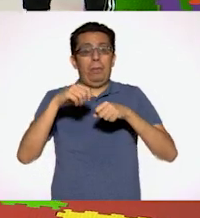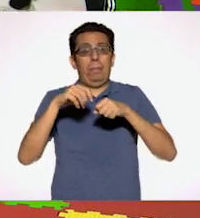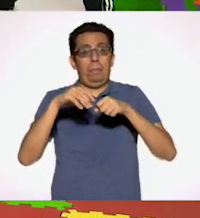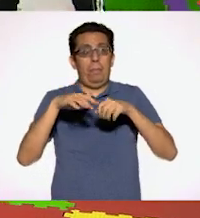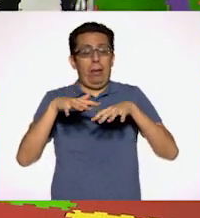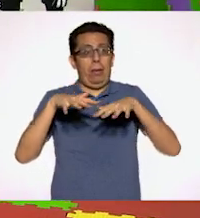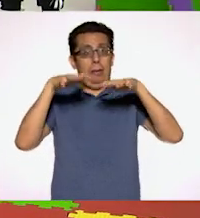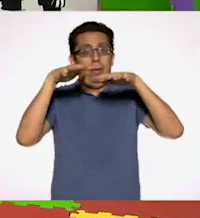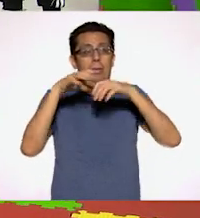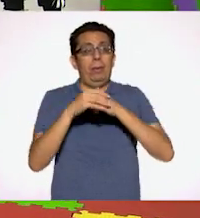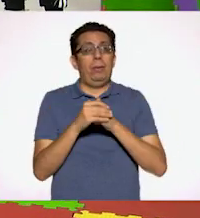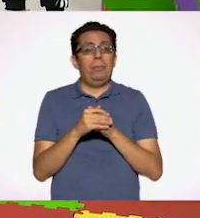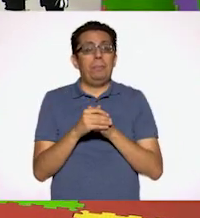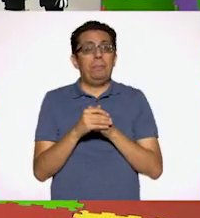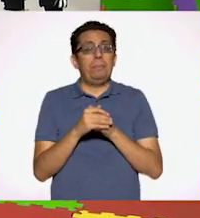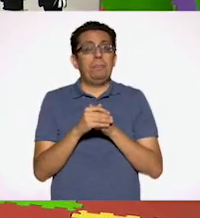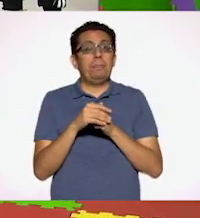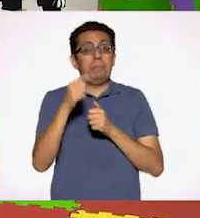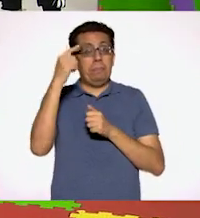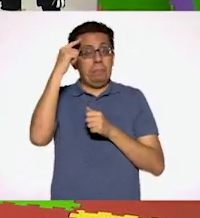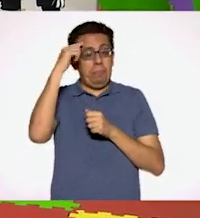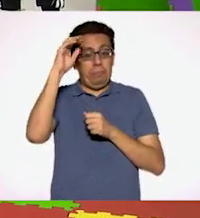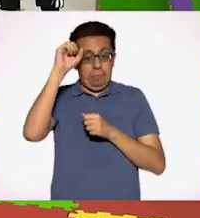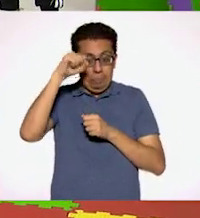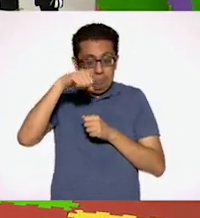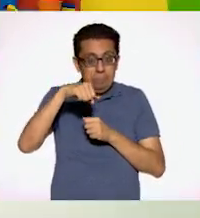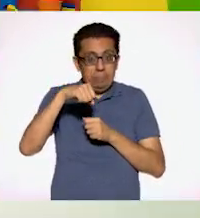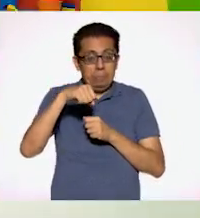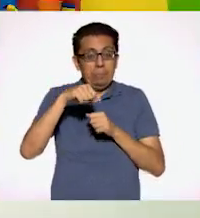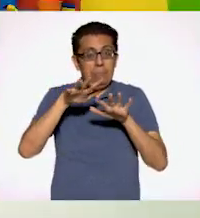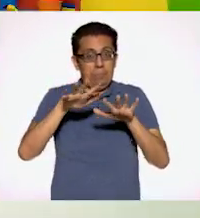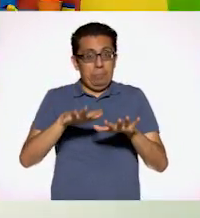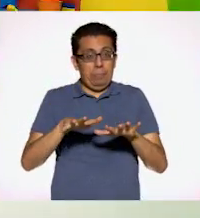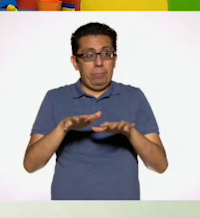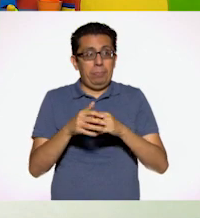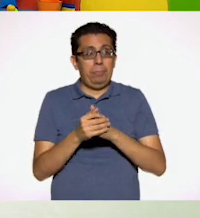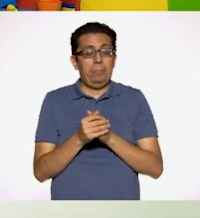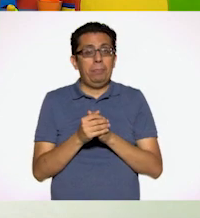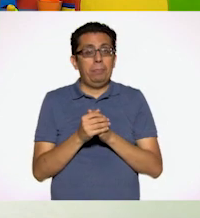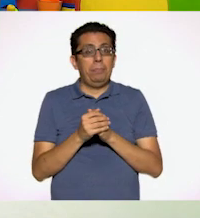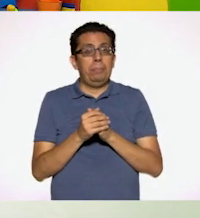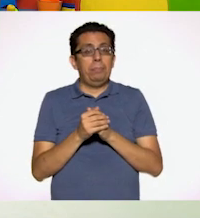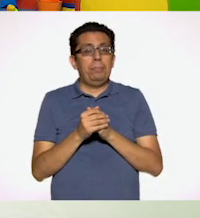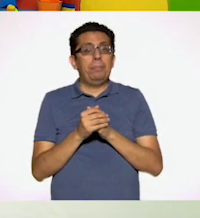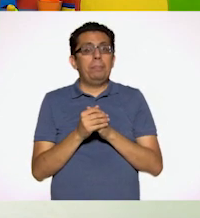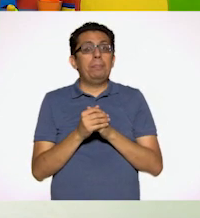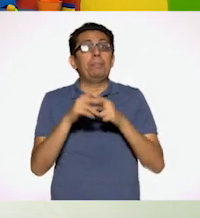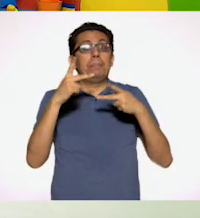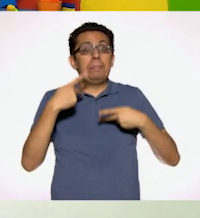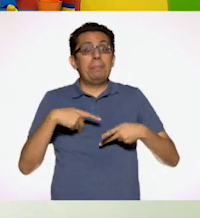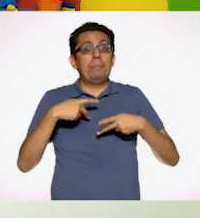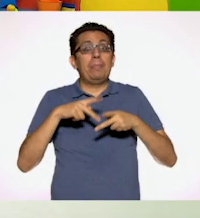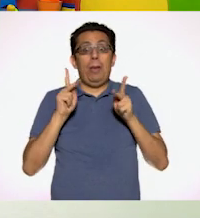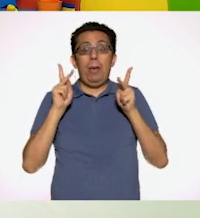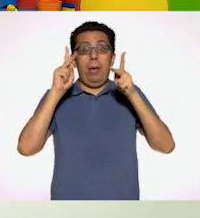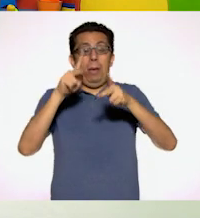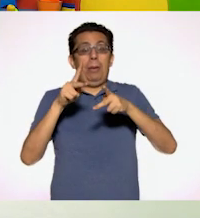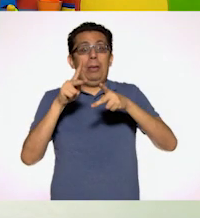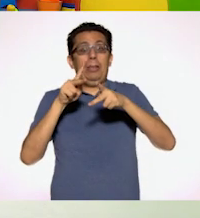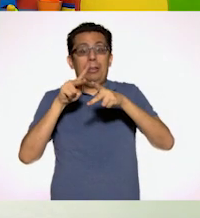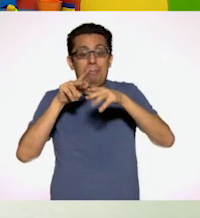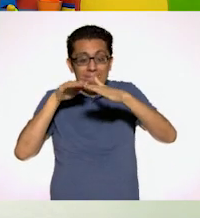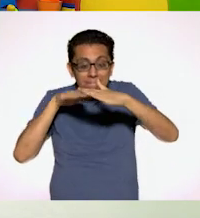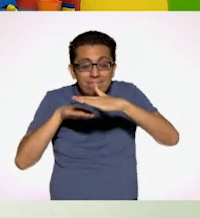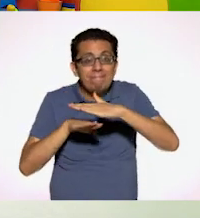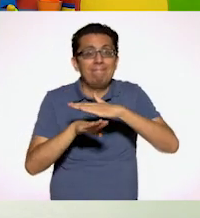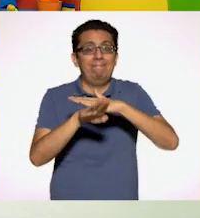abajo. ¡Muy bien! ¡Ya estoy! ¡Puente humano! Nosotros vamos a pasar por debajo del puente. ¿De qué forma pudiéramos